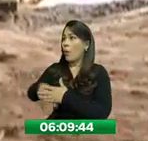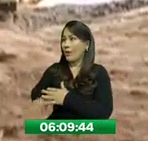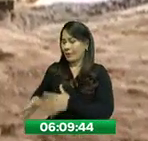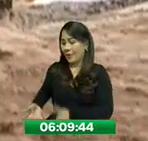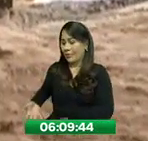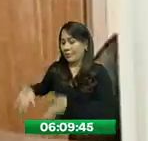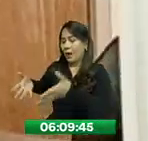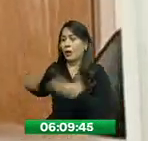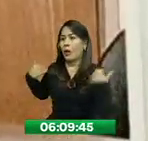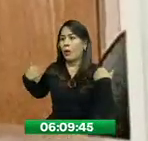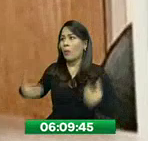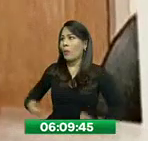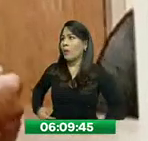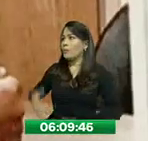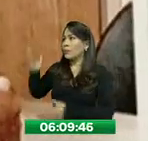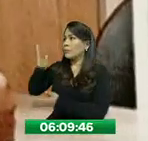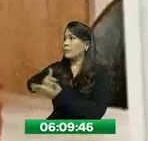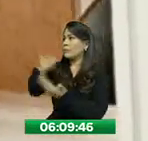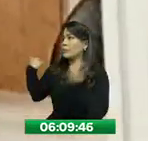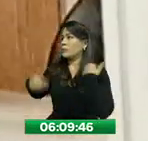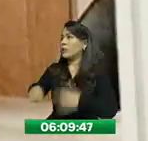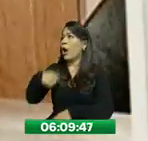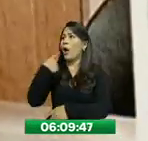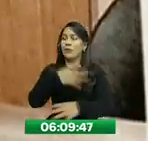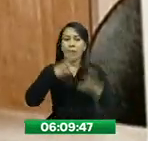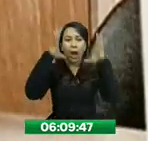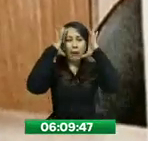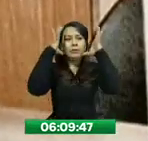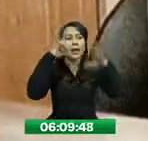su cuerpo. Tras la audiencia de formulación de